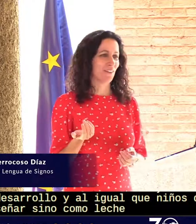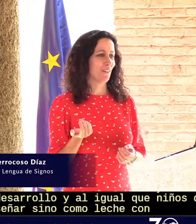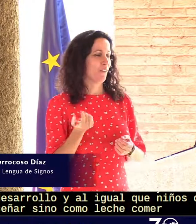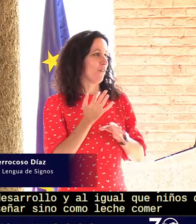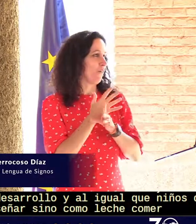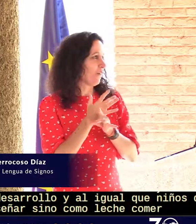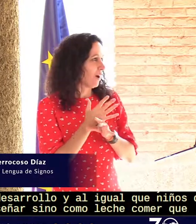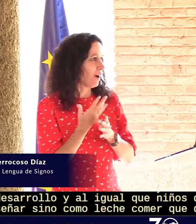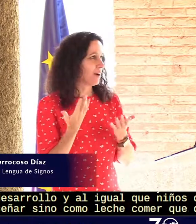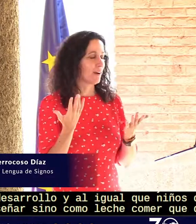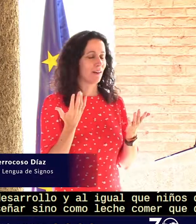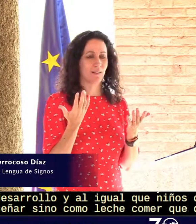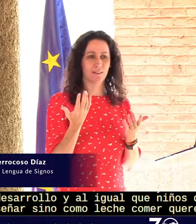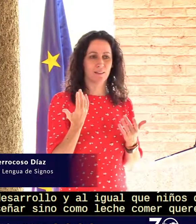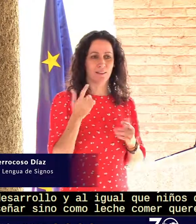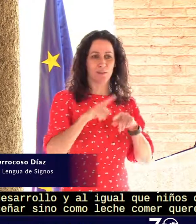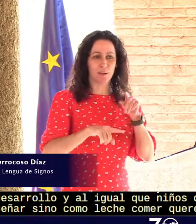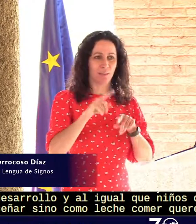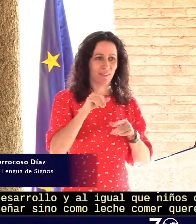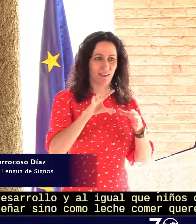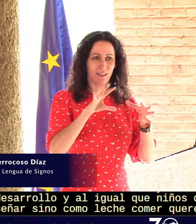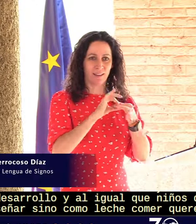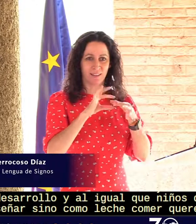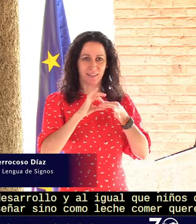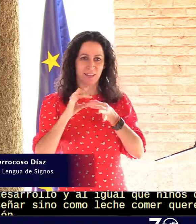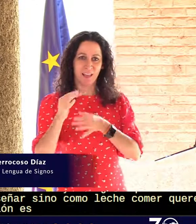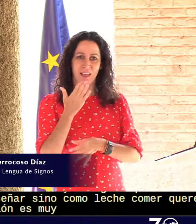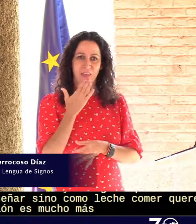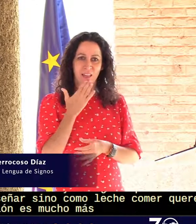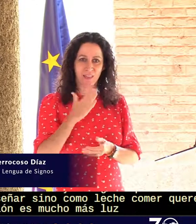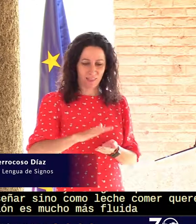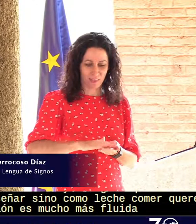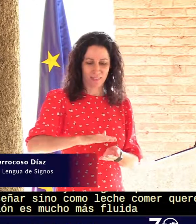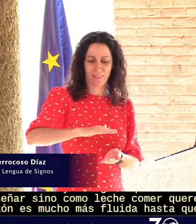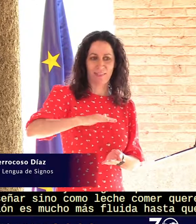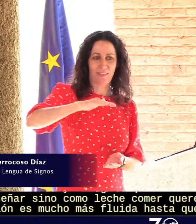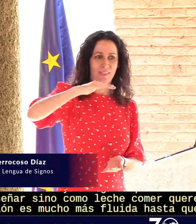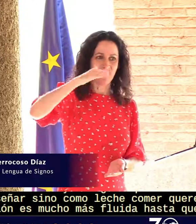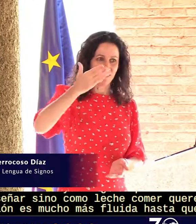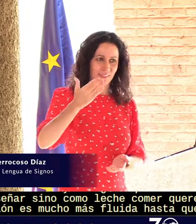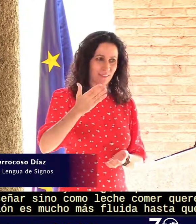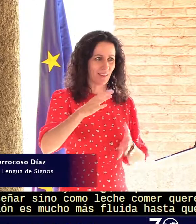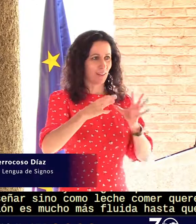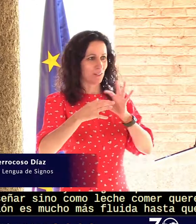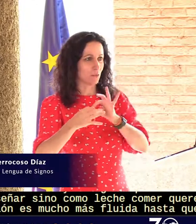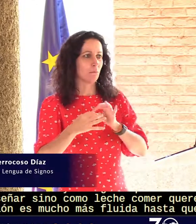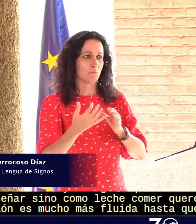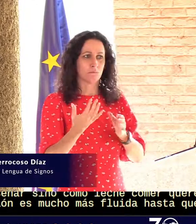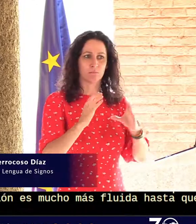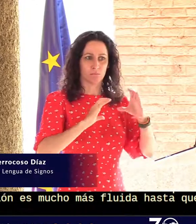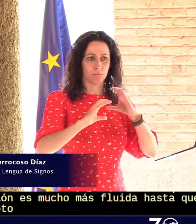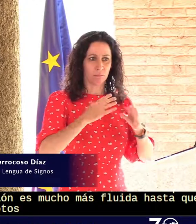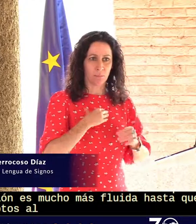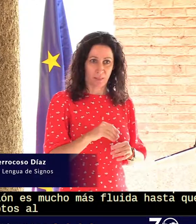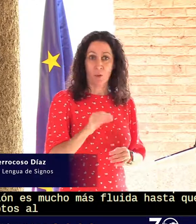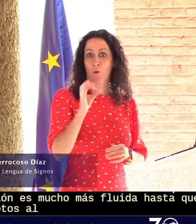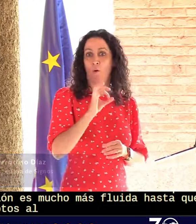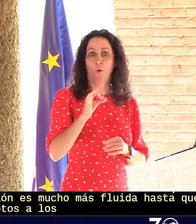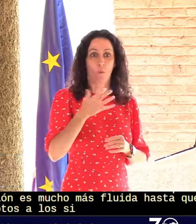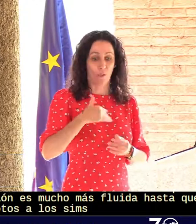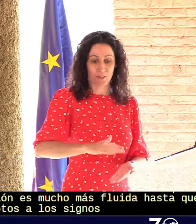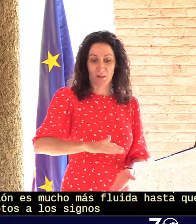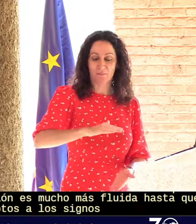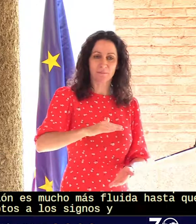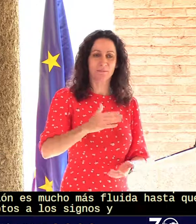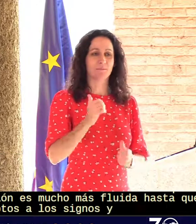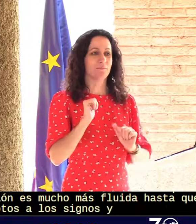comer querer jugar la comunicación es mucho más fluida hasta que empieza a asociar los conceptos al a los signos